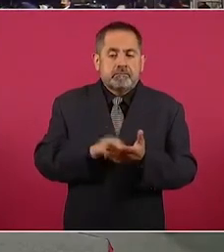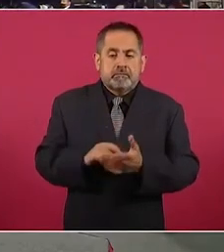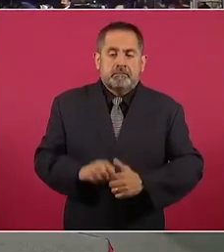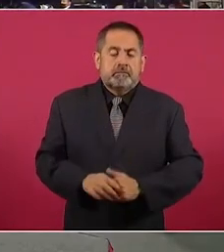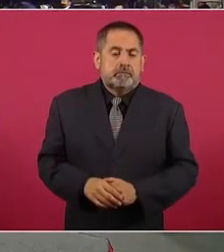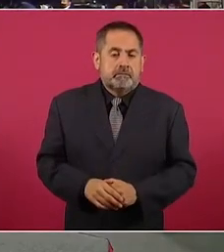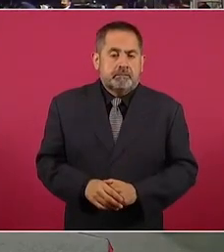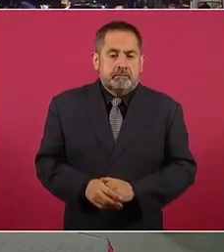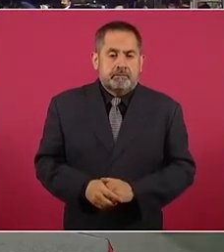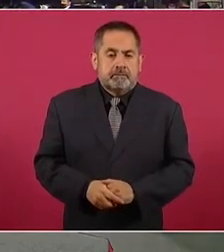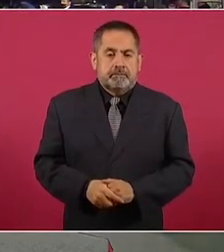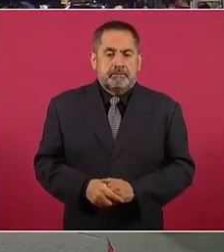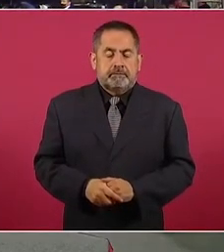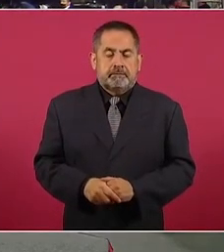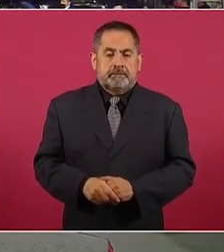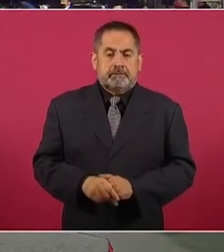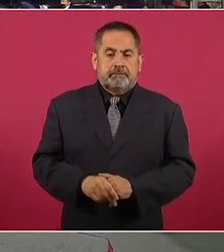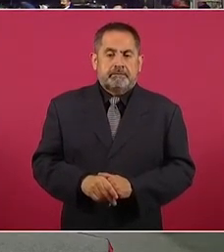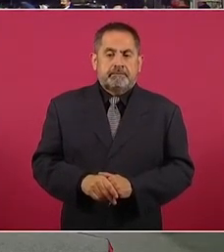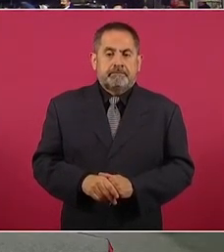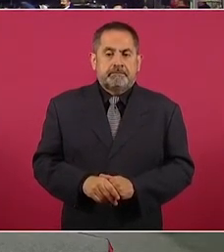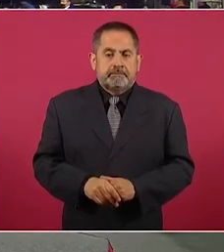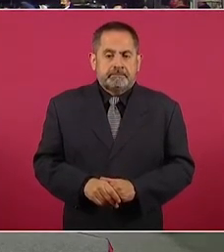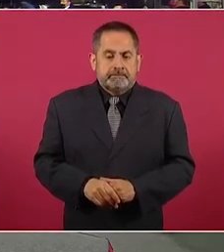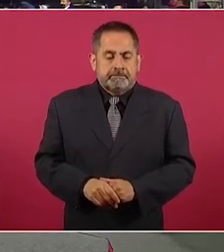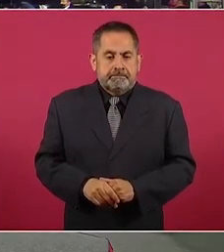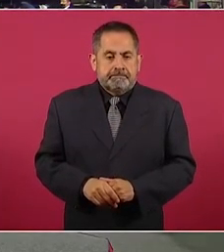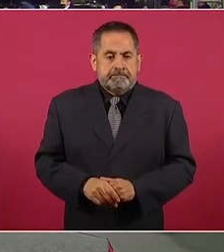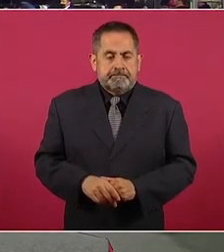La verdad que los que ven esto,